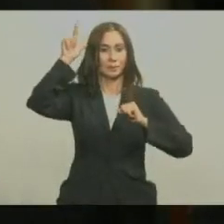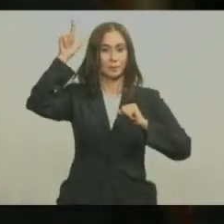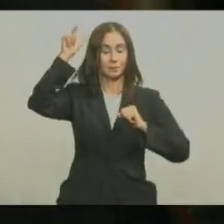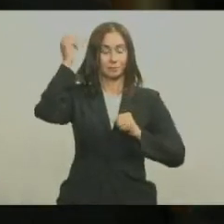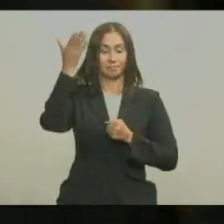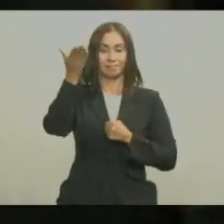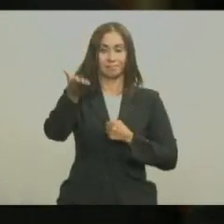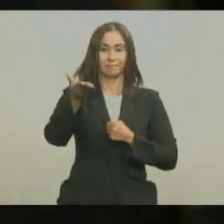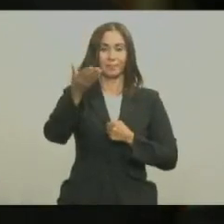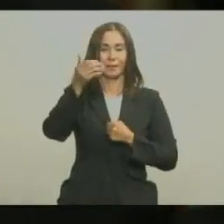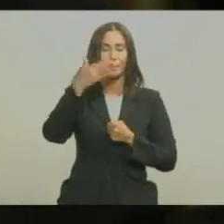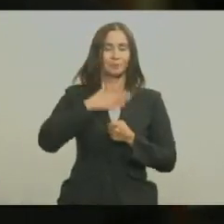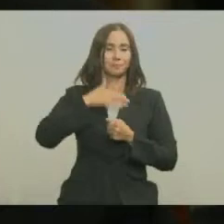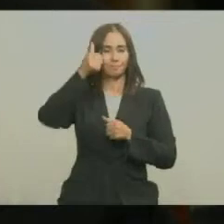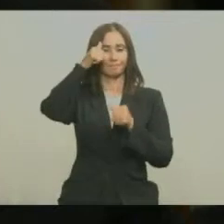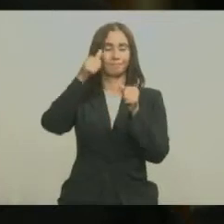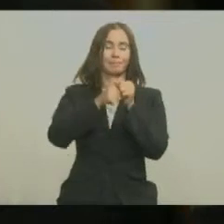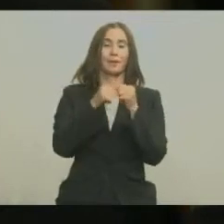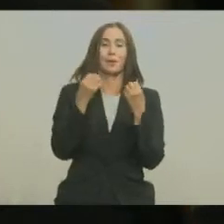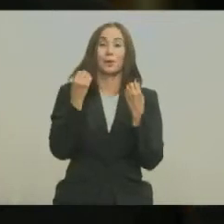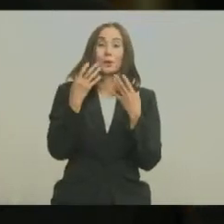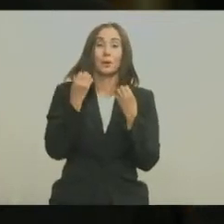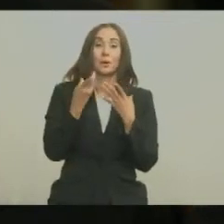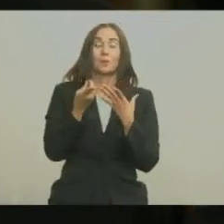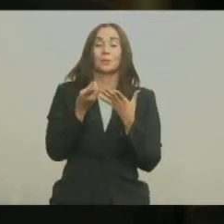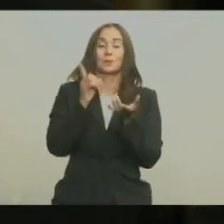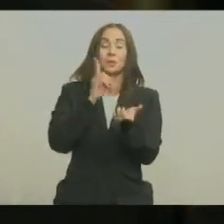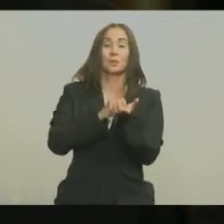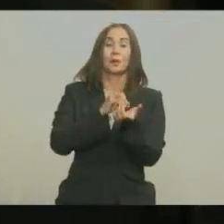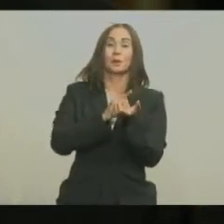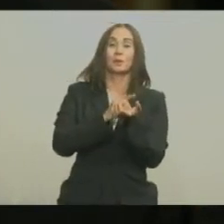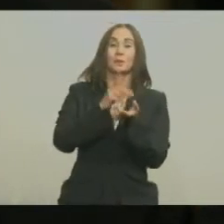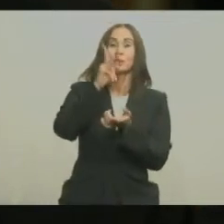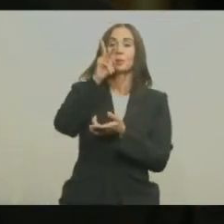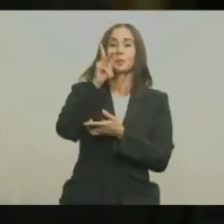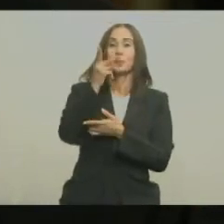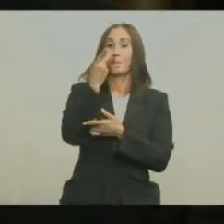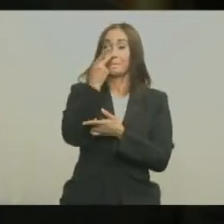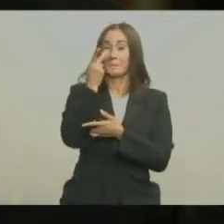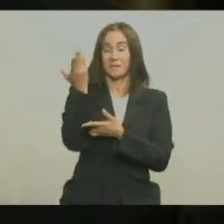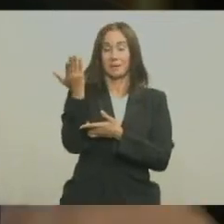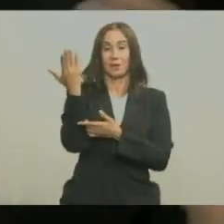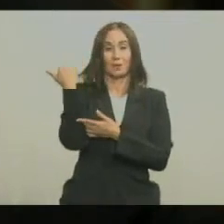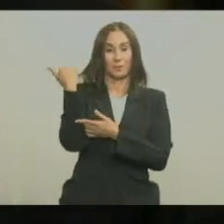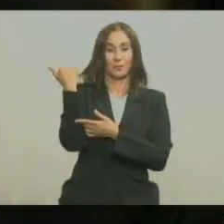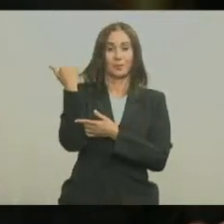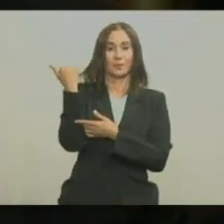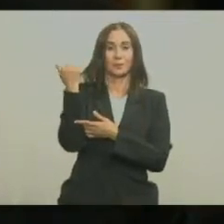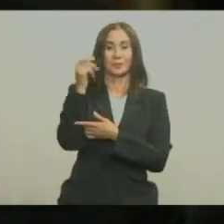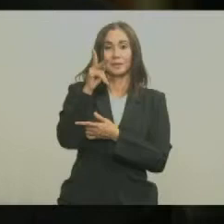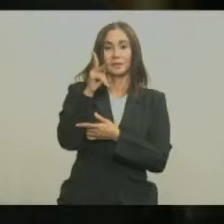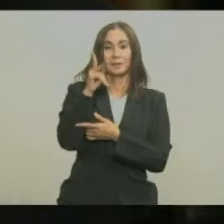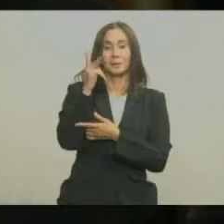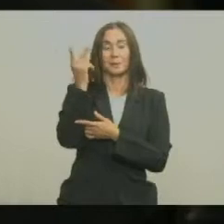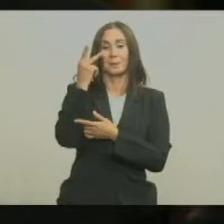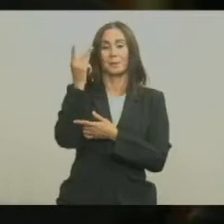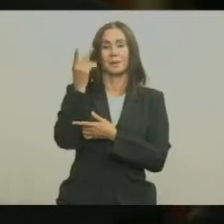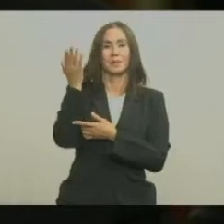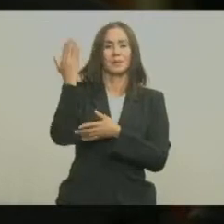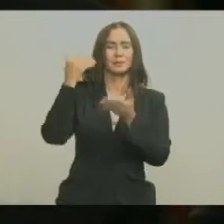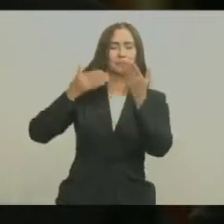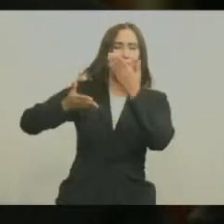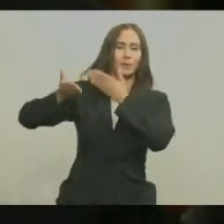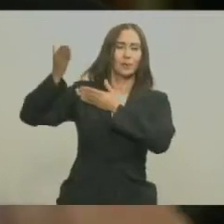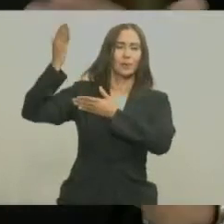Abinader me recuerda mucho al doctor José Francisco Peña Gómez, que fue, a nuestro modo de